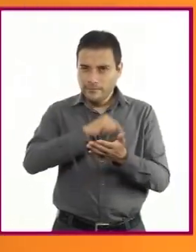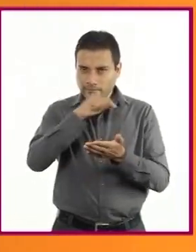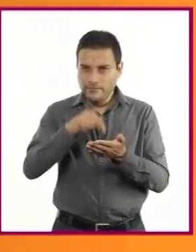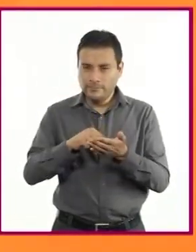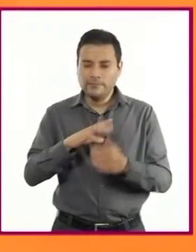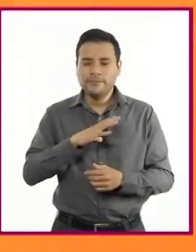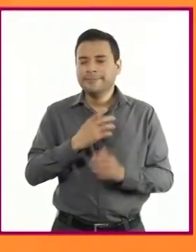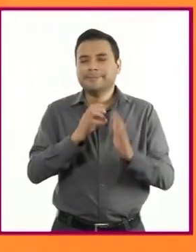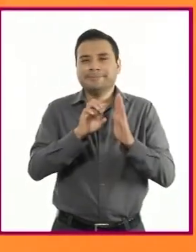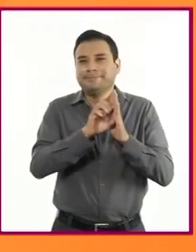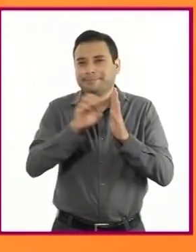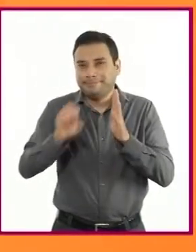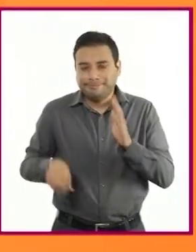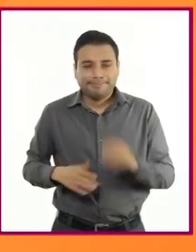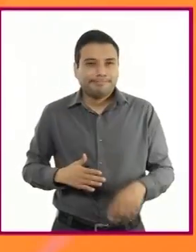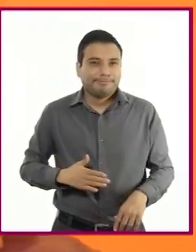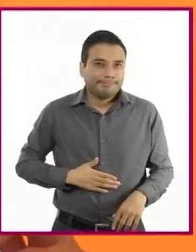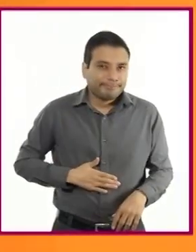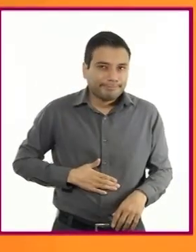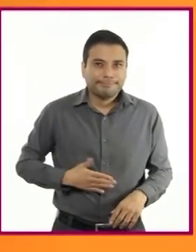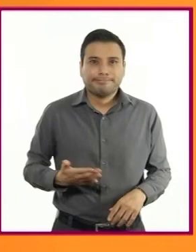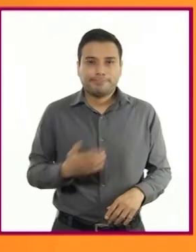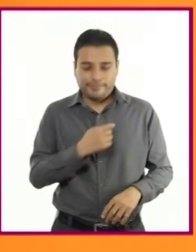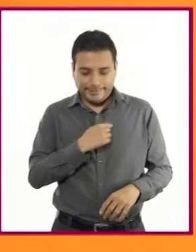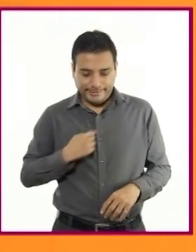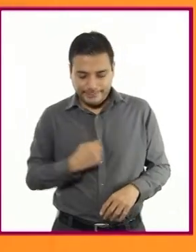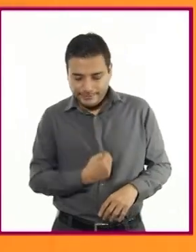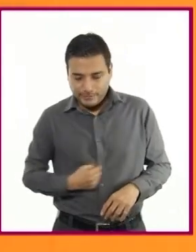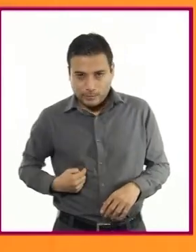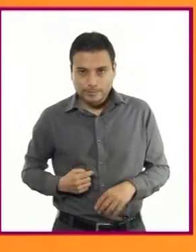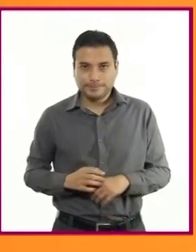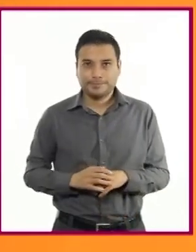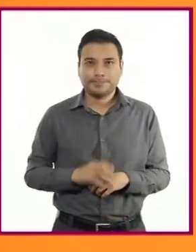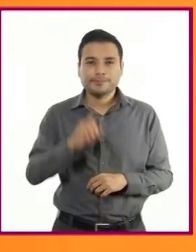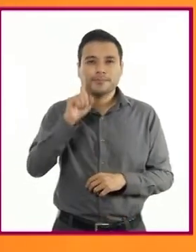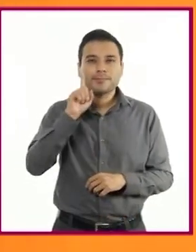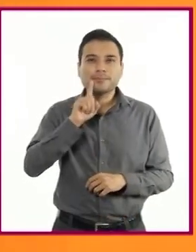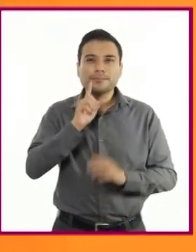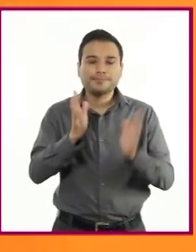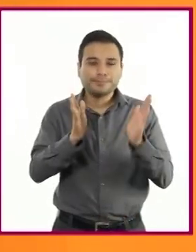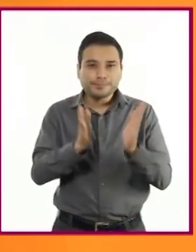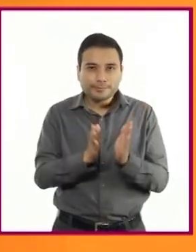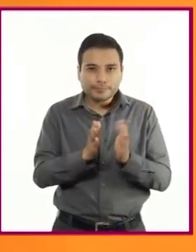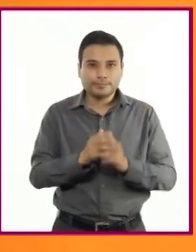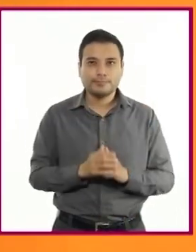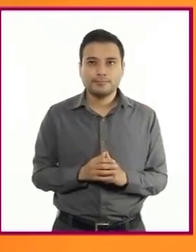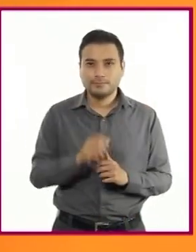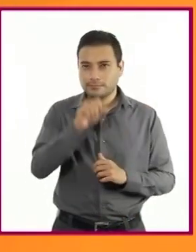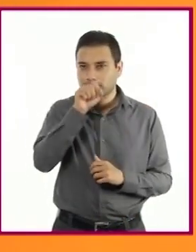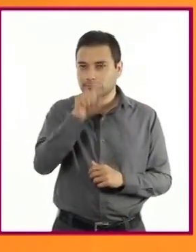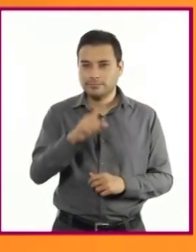como el estómago, el intestino, el útero y la vejiga.